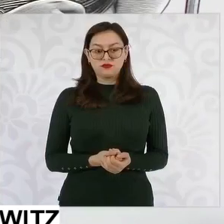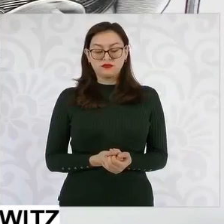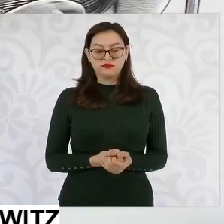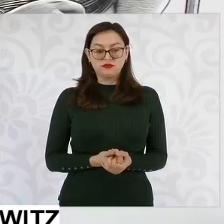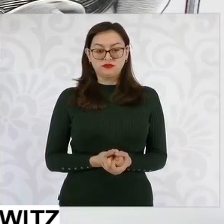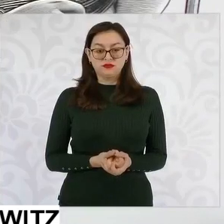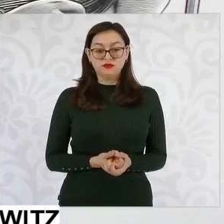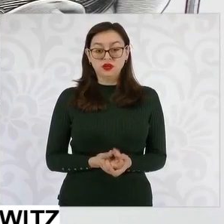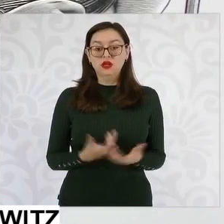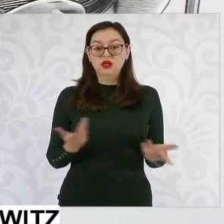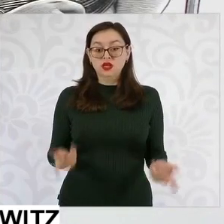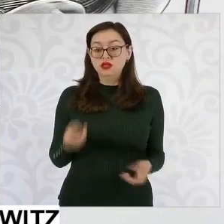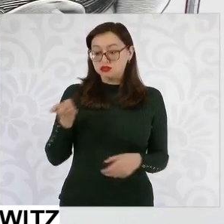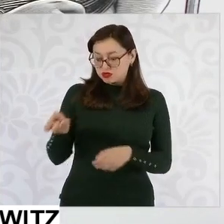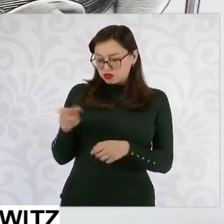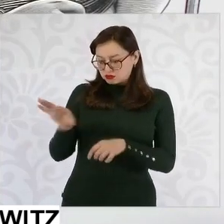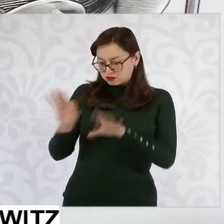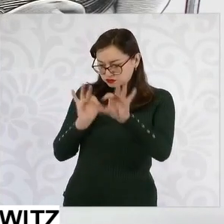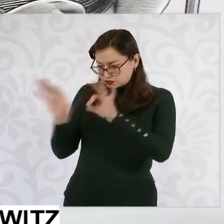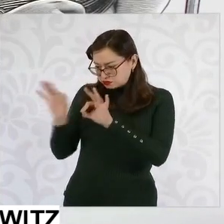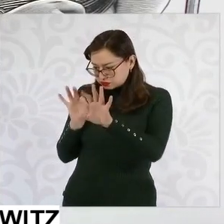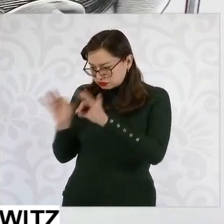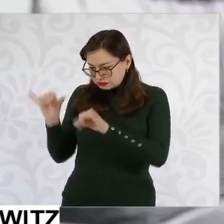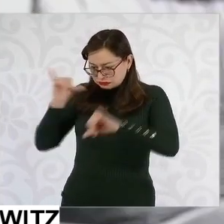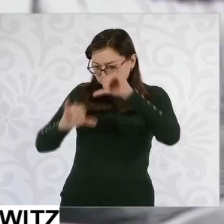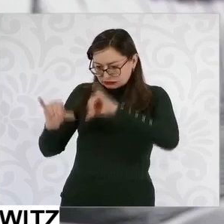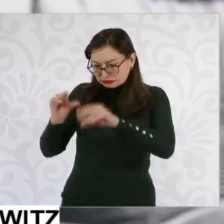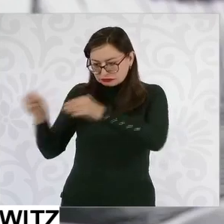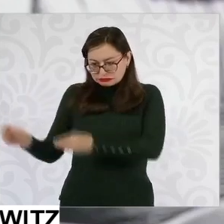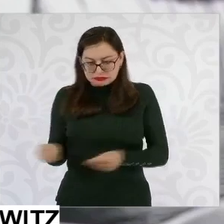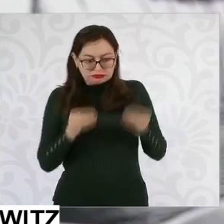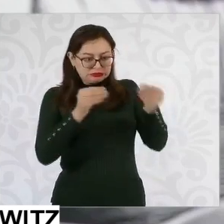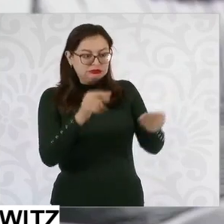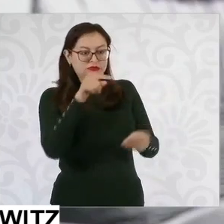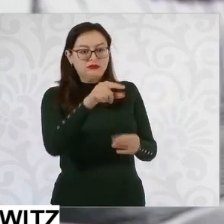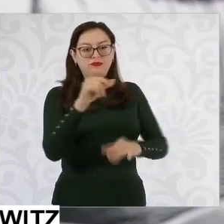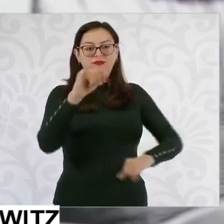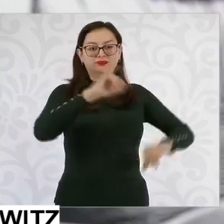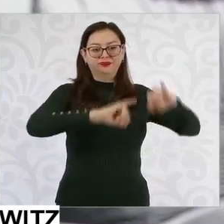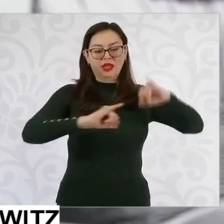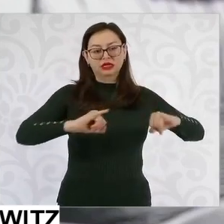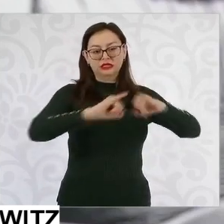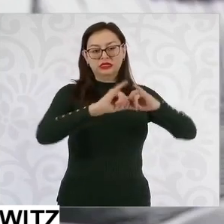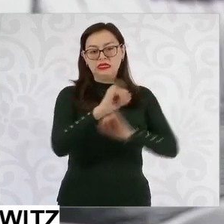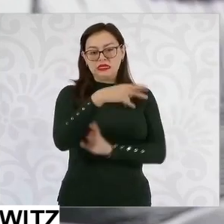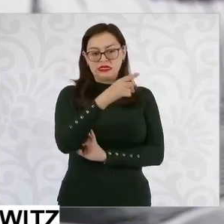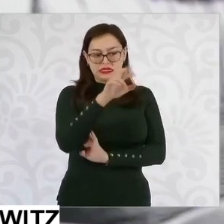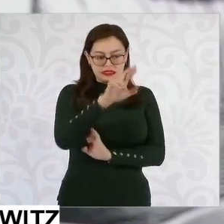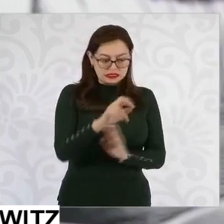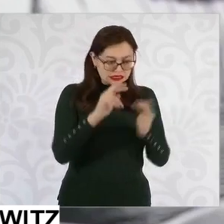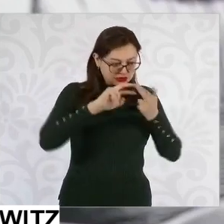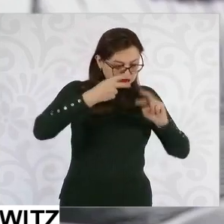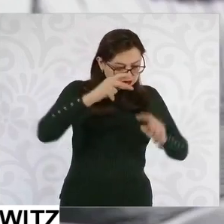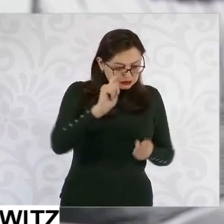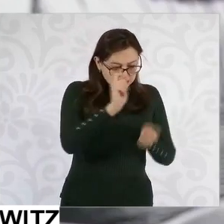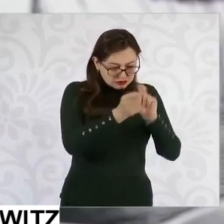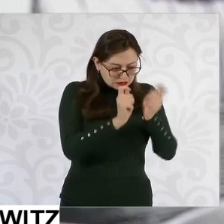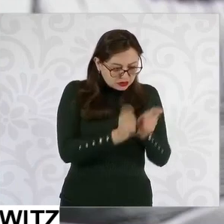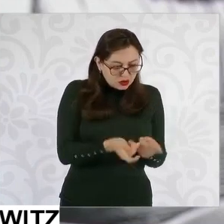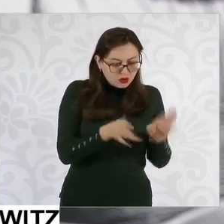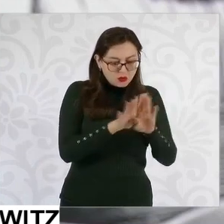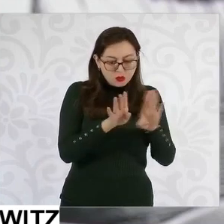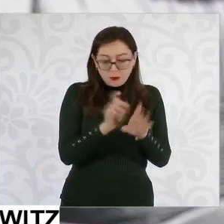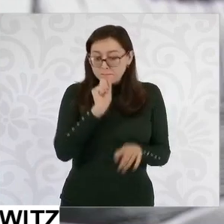recomendado internacionalmente, pruebas fenotípicas y genotípicas para tratar de determinar si se trata de la